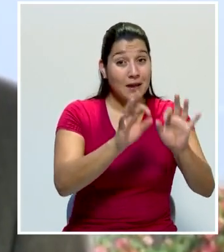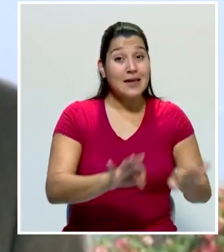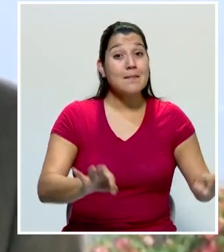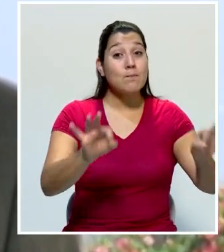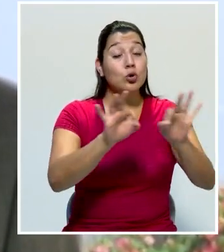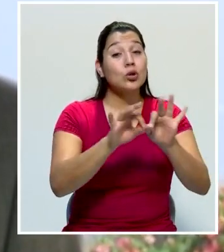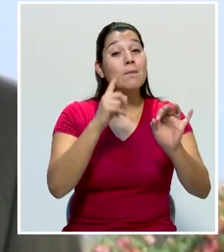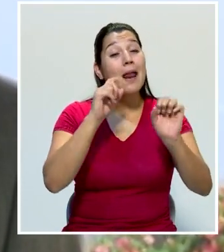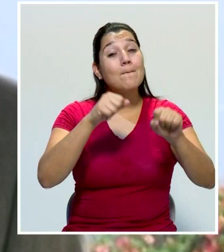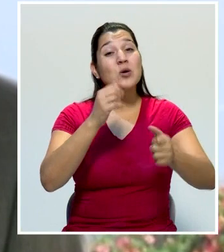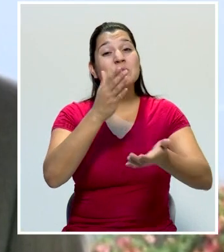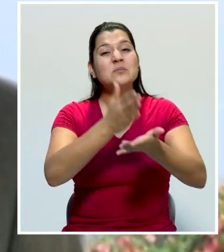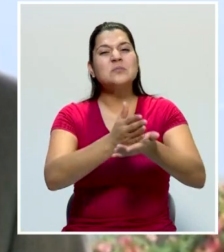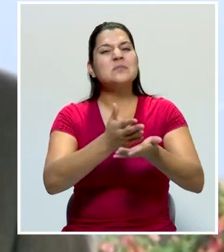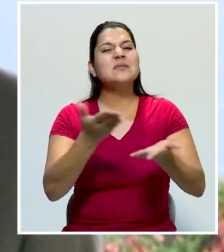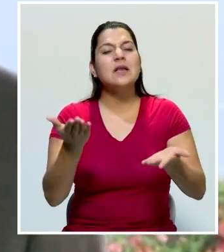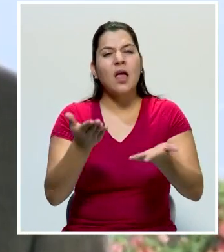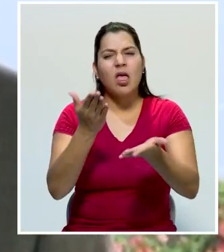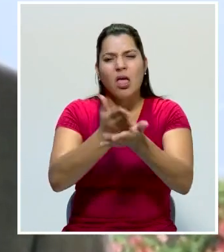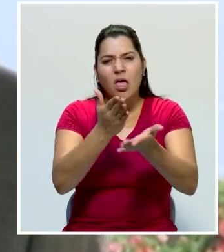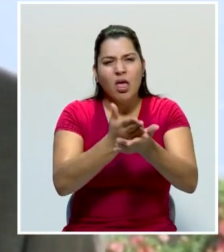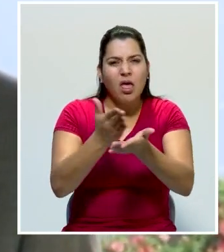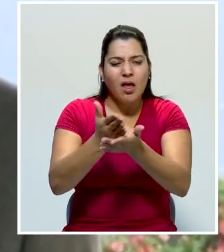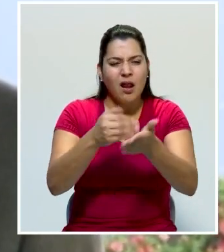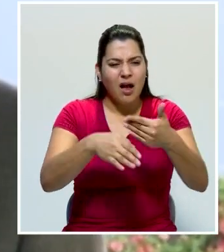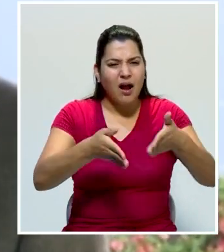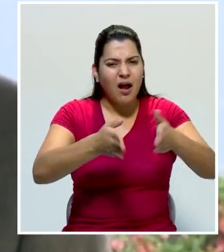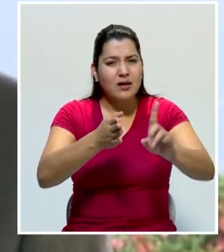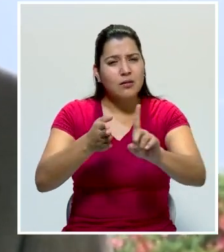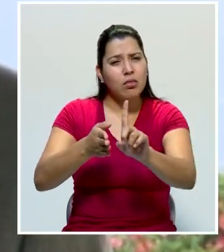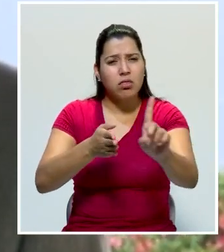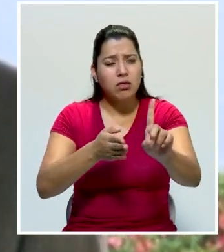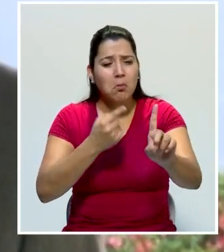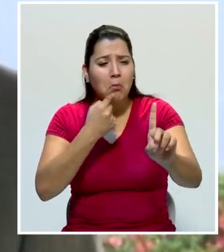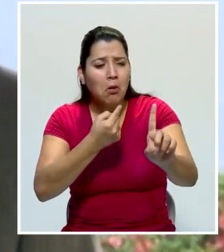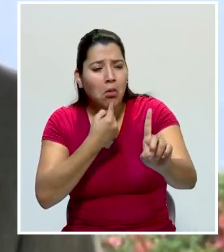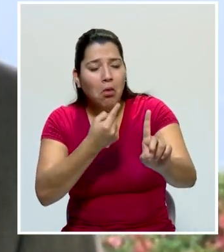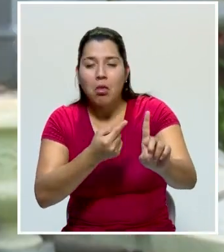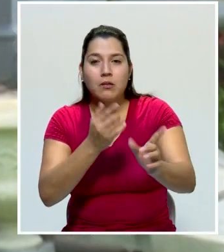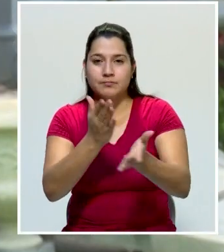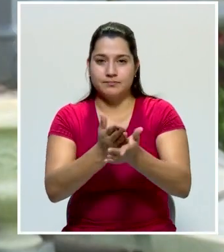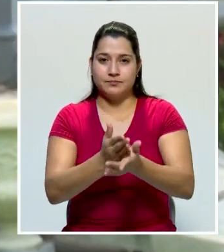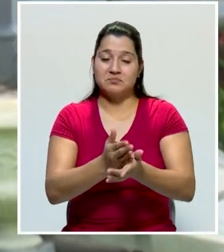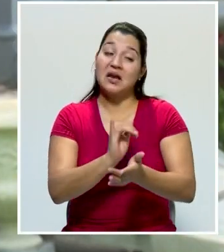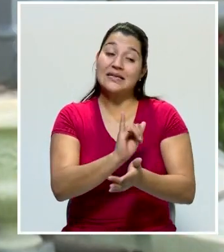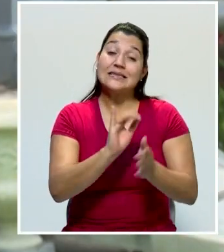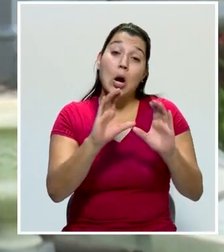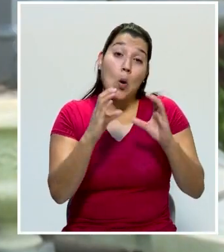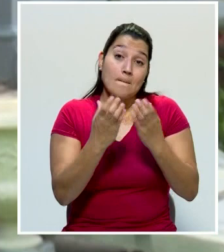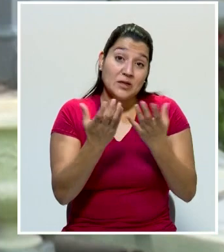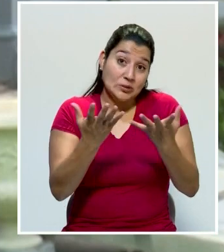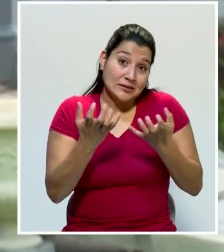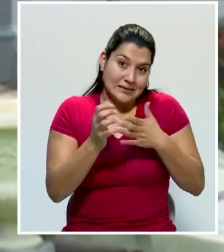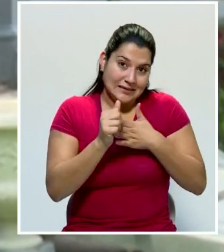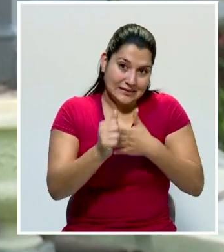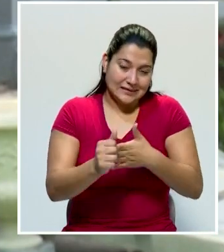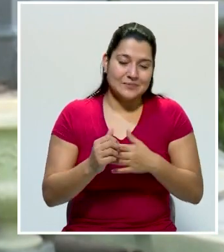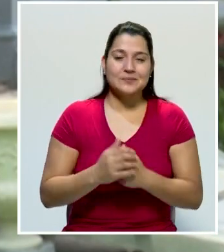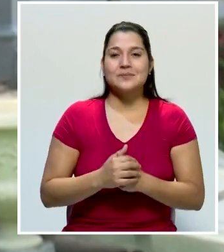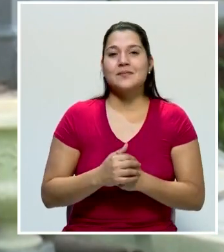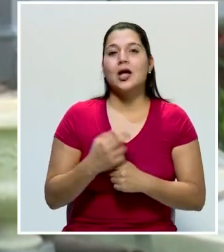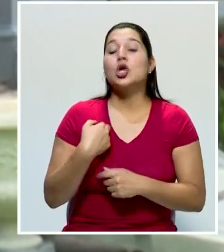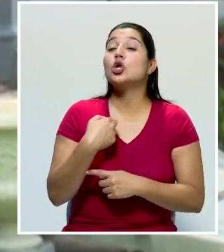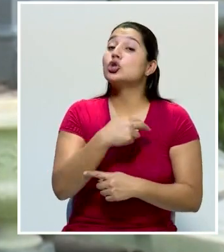al acoso callejero, a la violencia política. Entonces son algunas de las principales comisiones que queremos presidir. Vamos a dar un énfasis muy especial